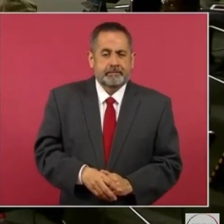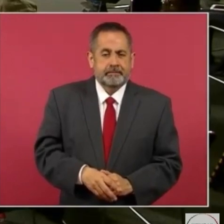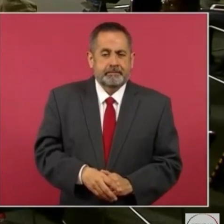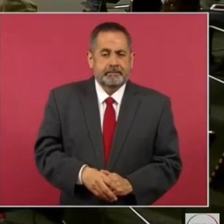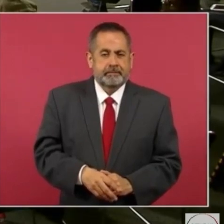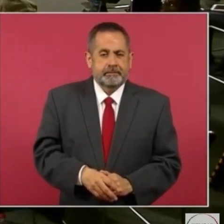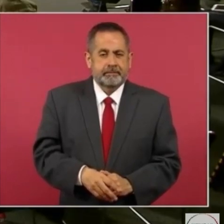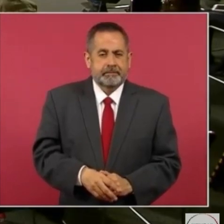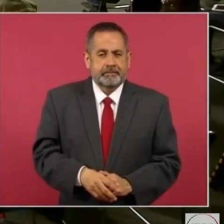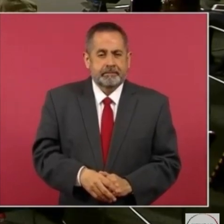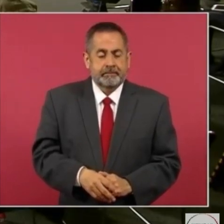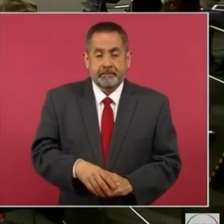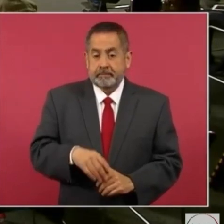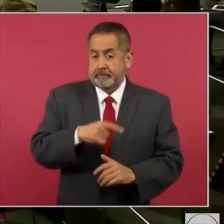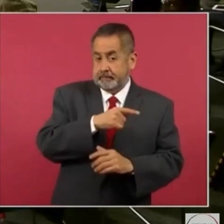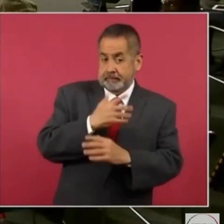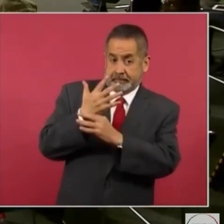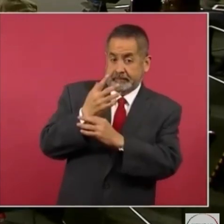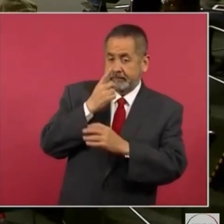Dice, no estoy de acuerdo.